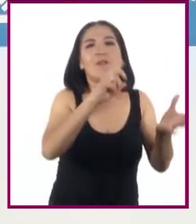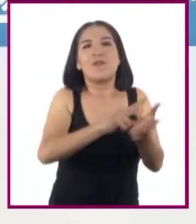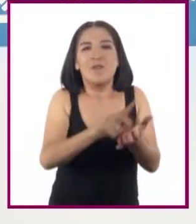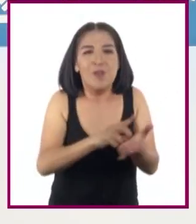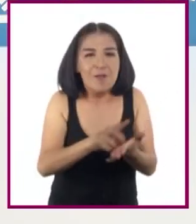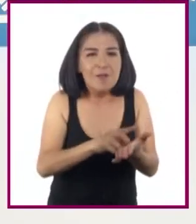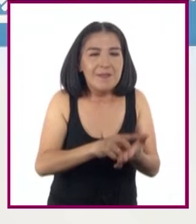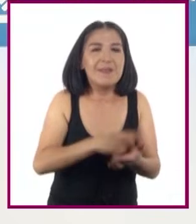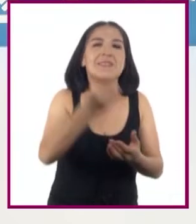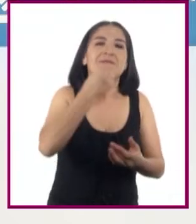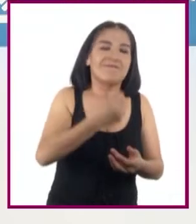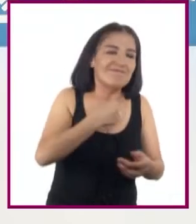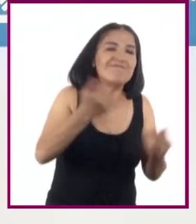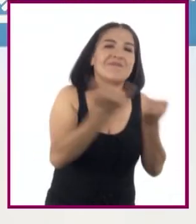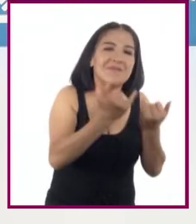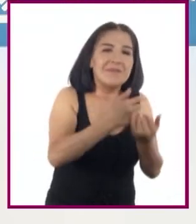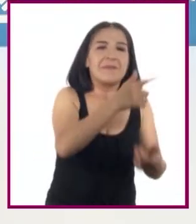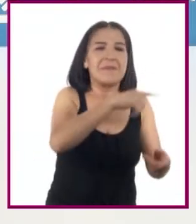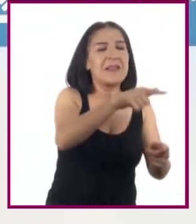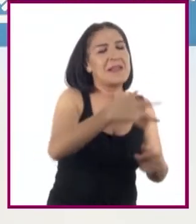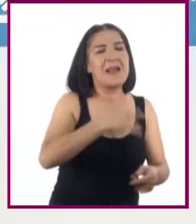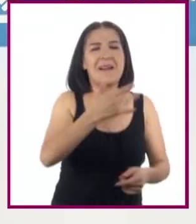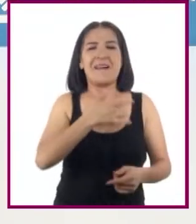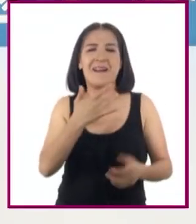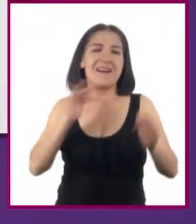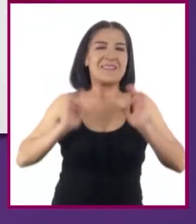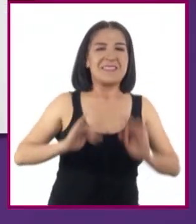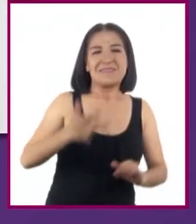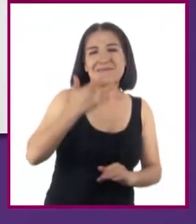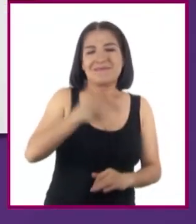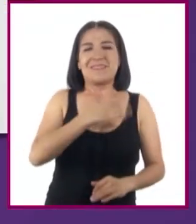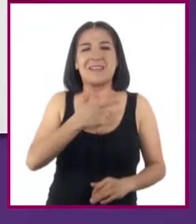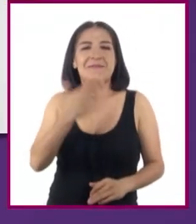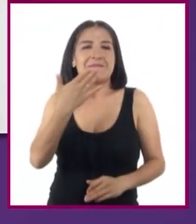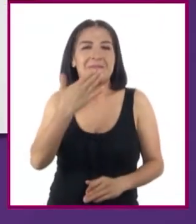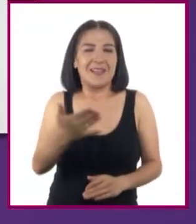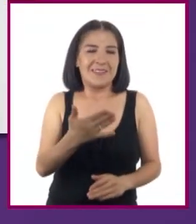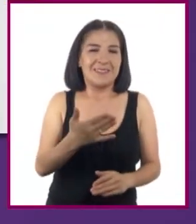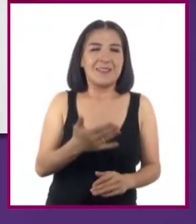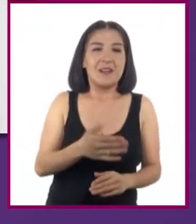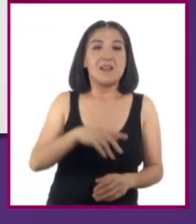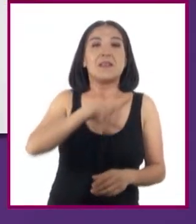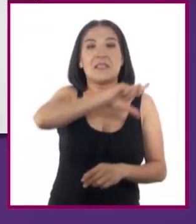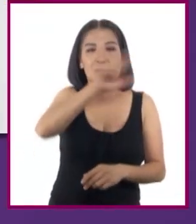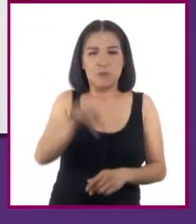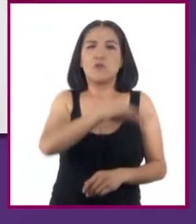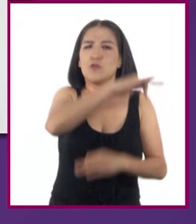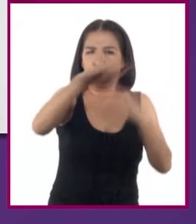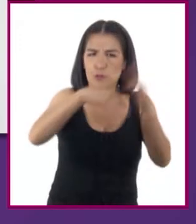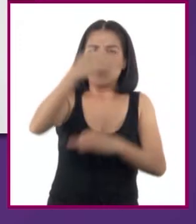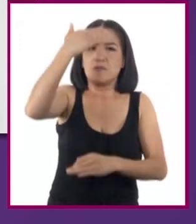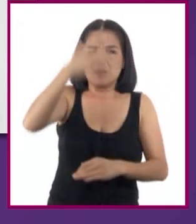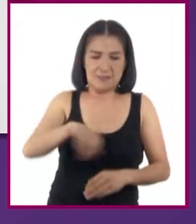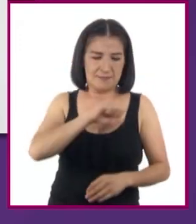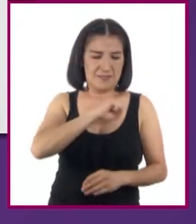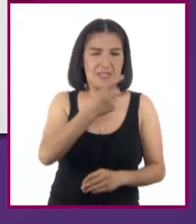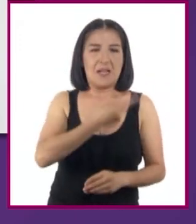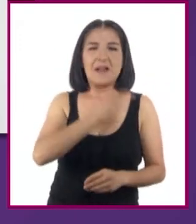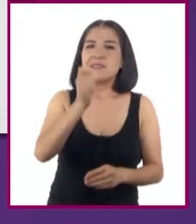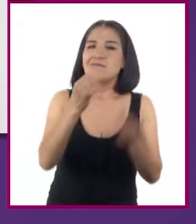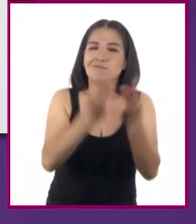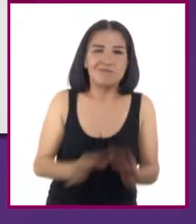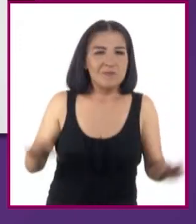vida. Durante mucho tiempo, él se sentía bien. Como ustedes saben, la salud es el estado de bienestar